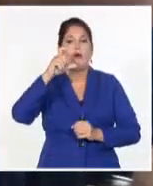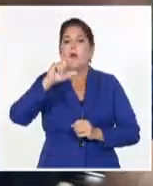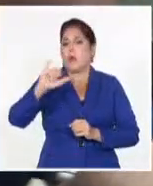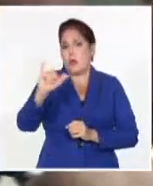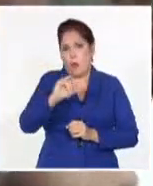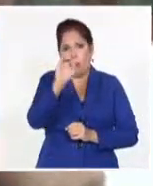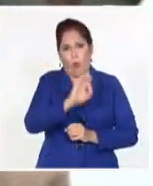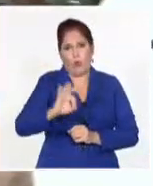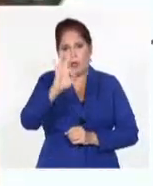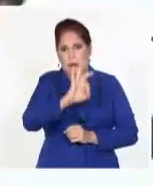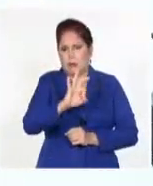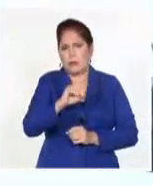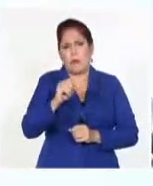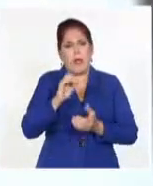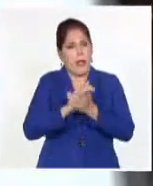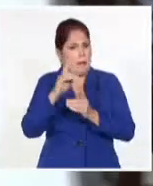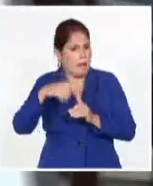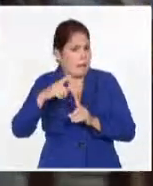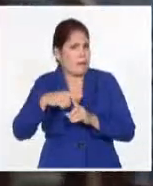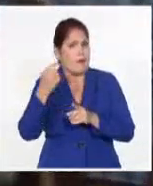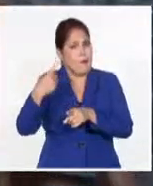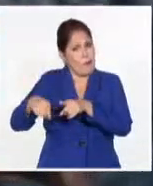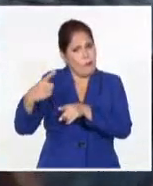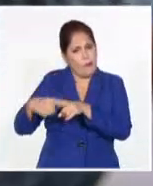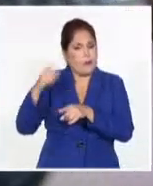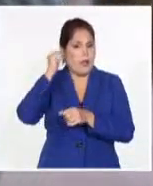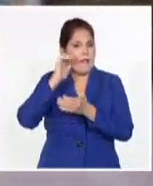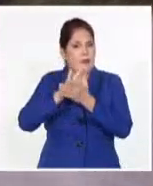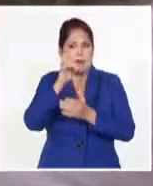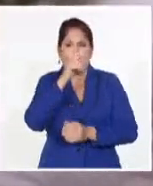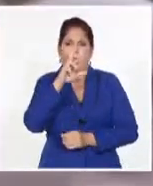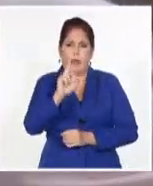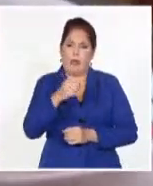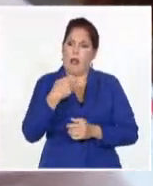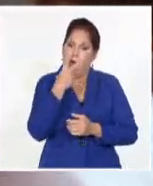organizaciones de masas. Daimi Díaz Breijo, Canal Cubano de Noticias.